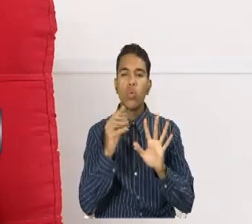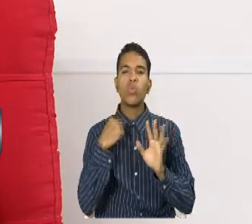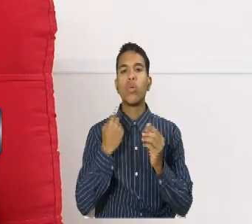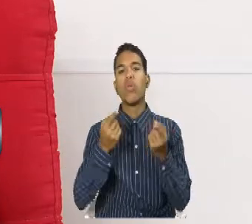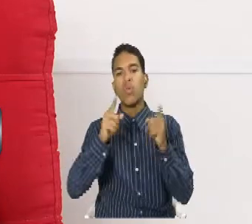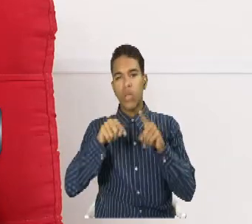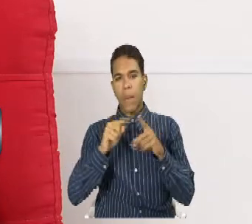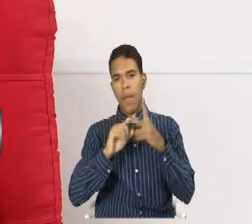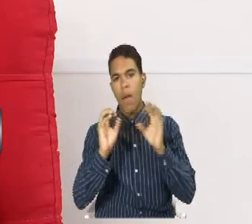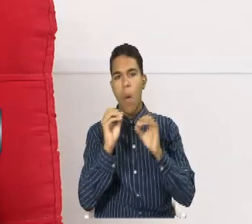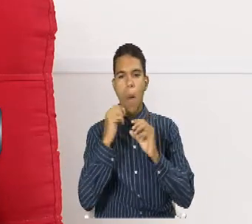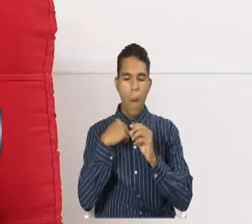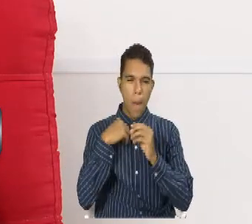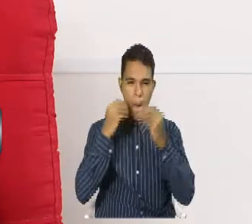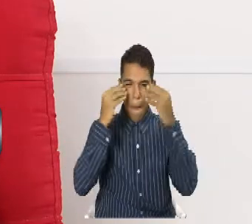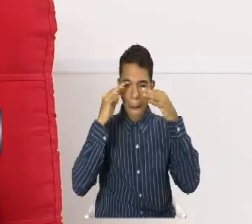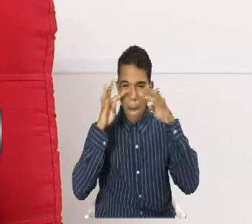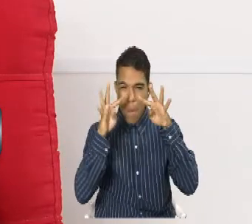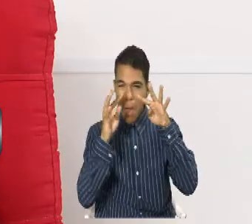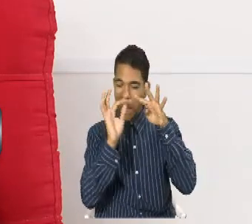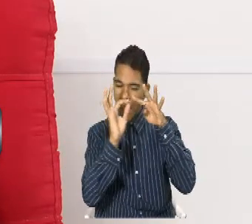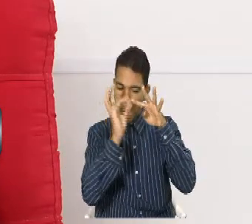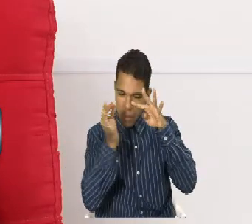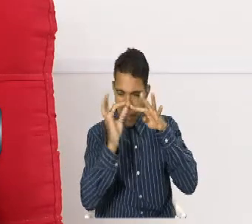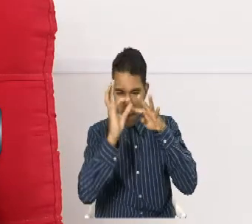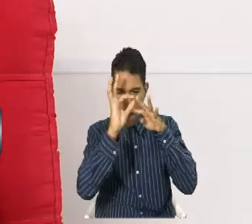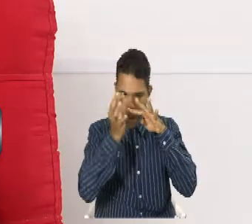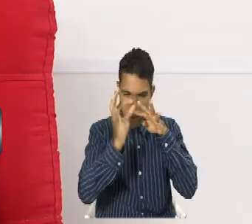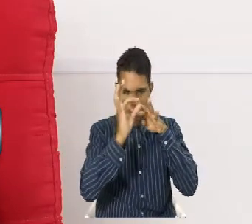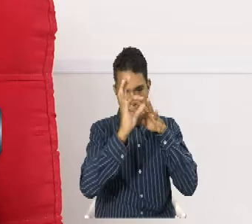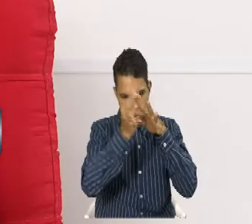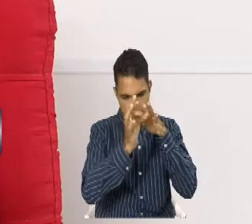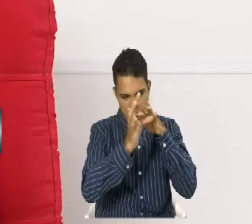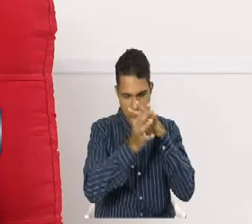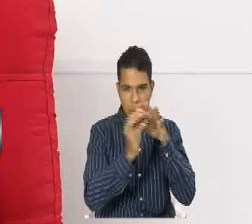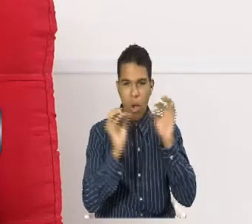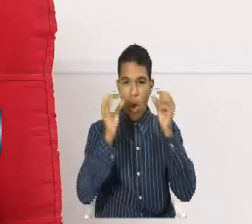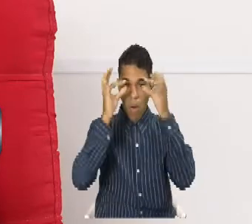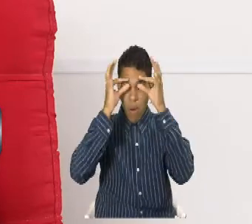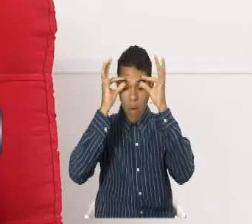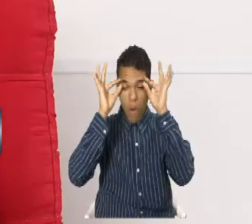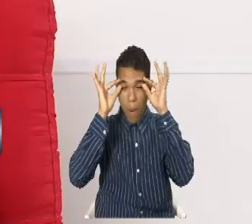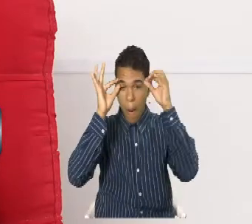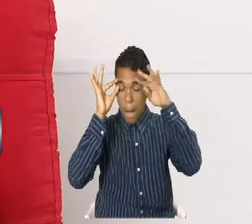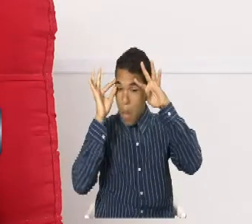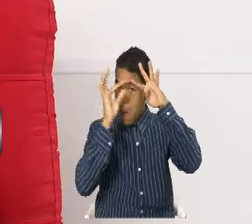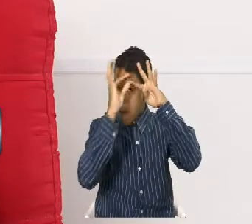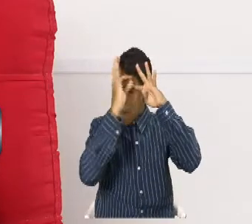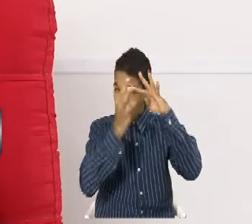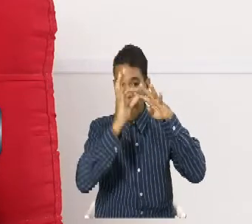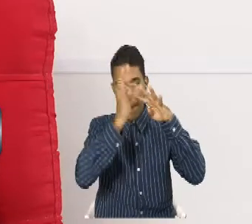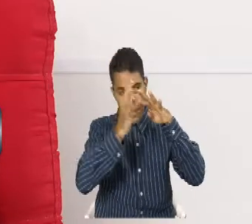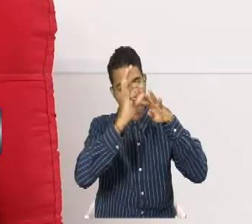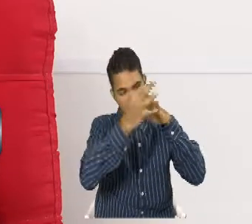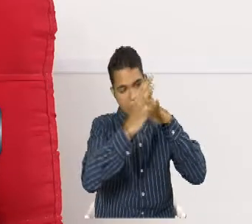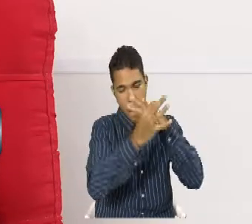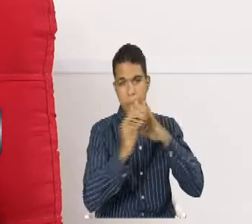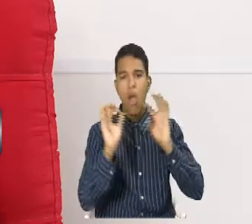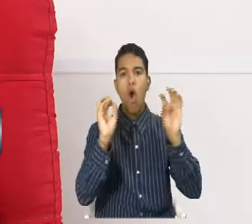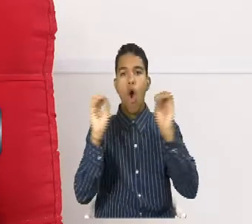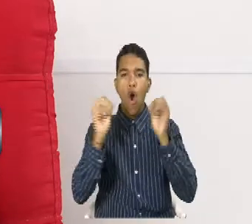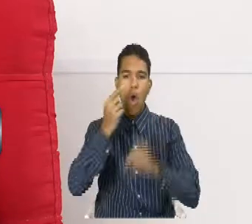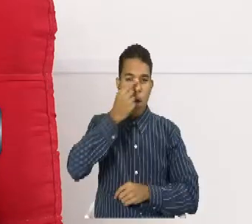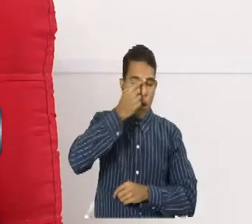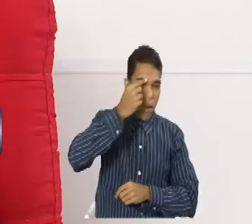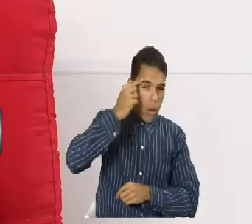con efecto ruso. Están también la micropigmentación de cejas o cejas 3D. Entonces los esperamos